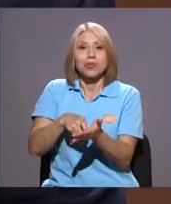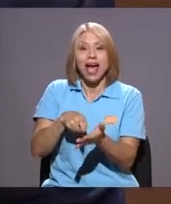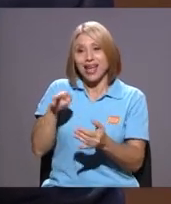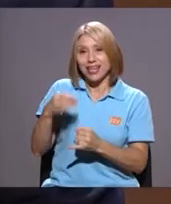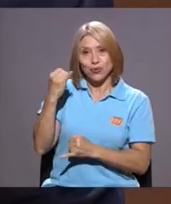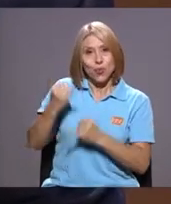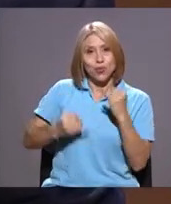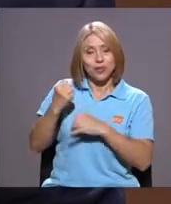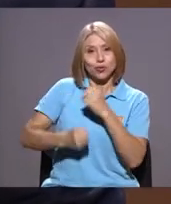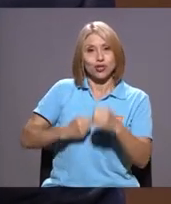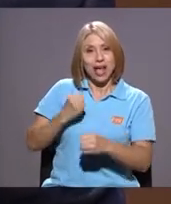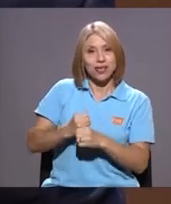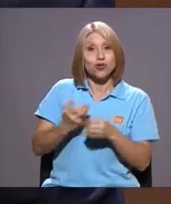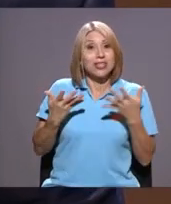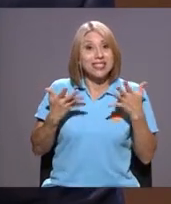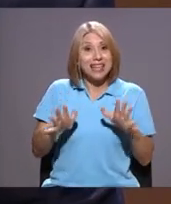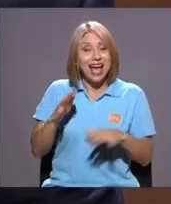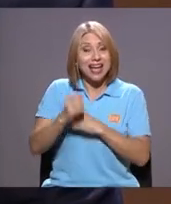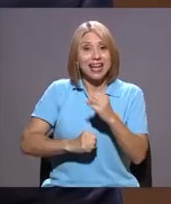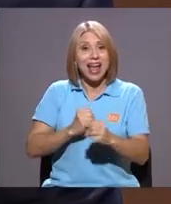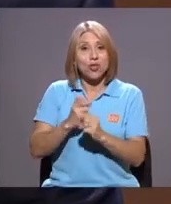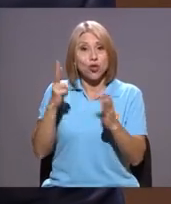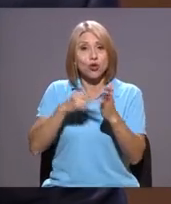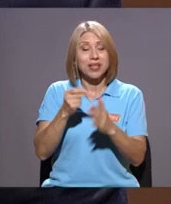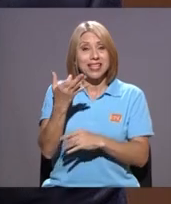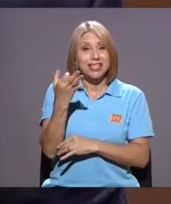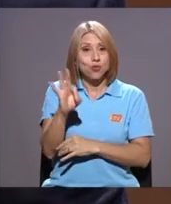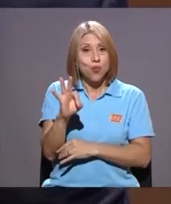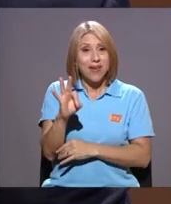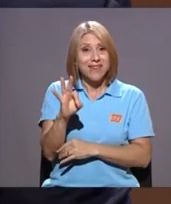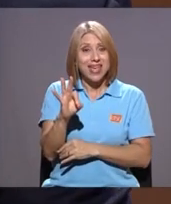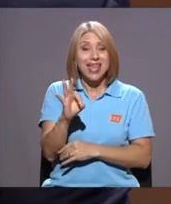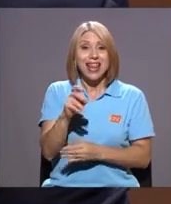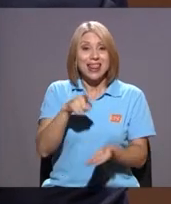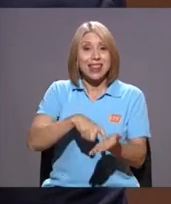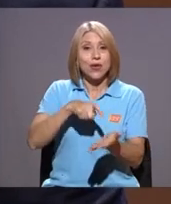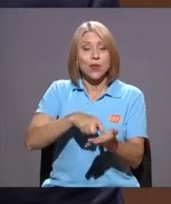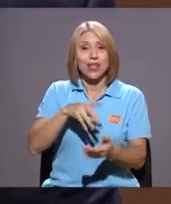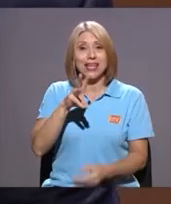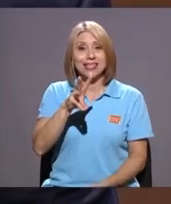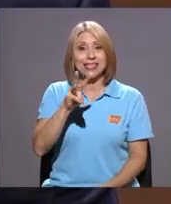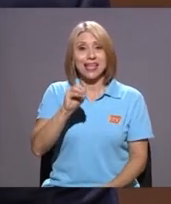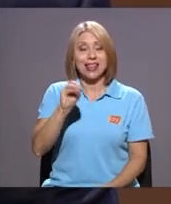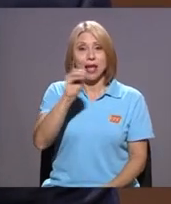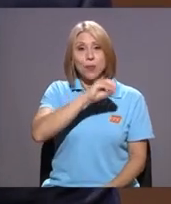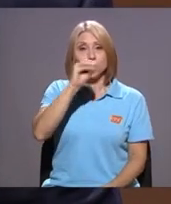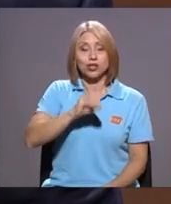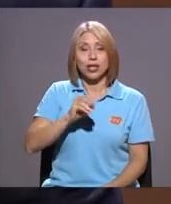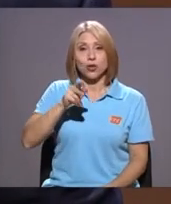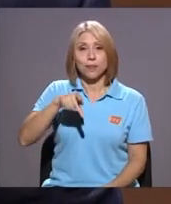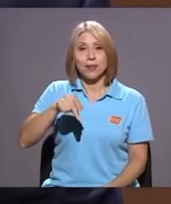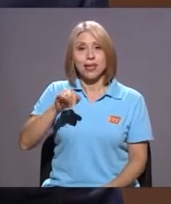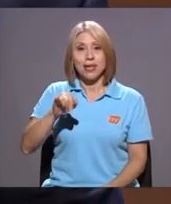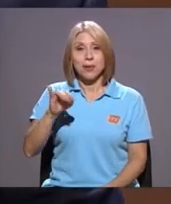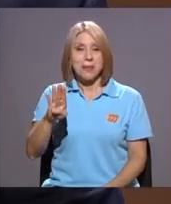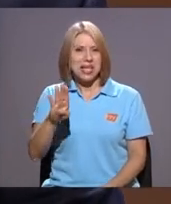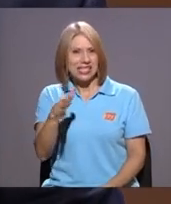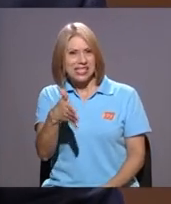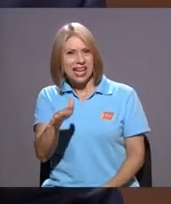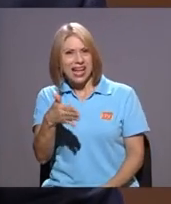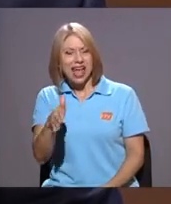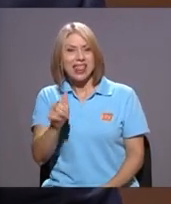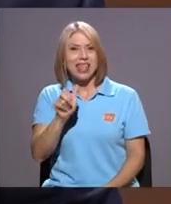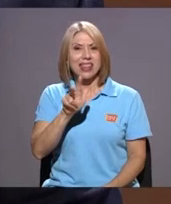un nivel que la deuda en el 2019 va a alcanzar el 60 por ciento del interno bruto cerca de